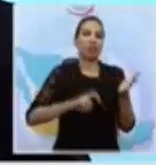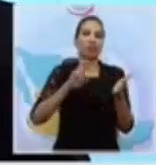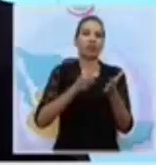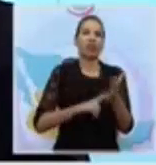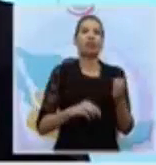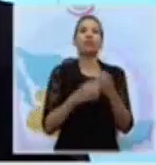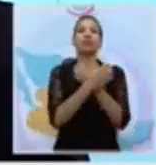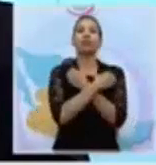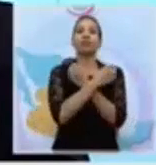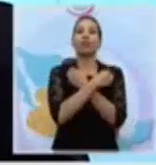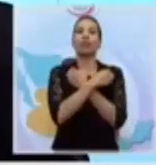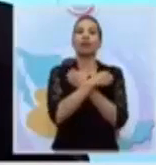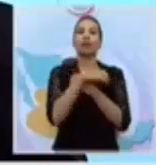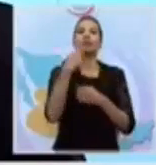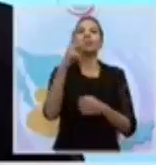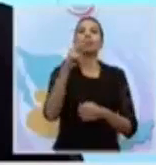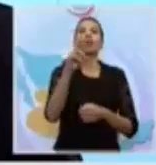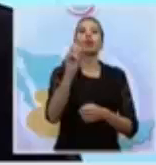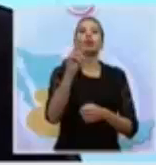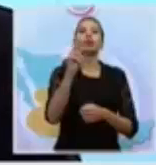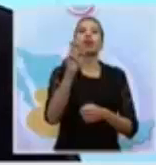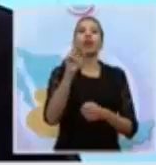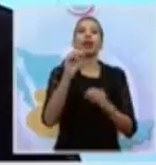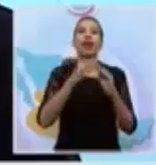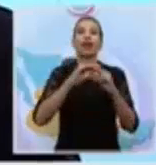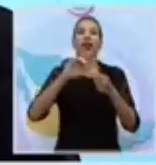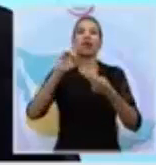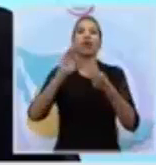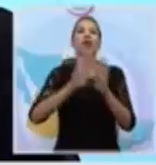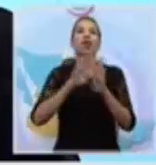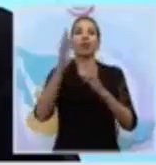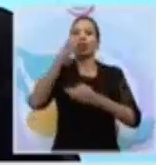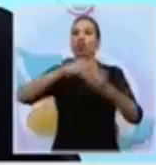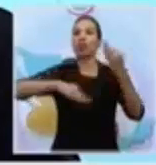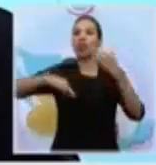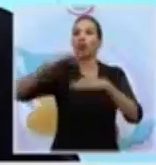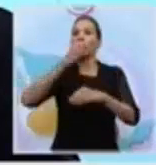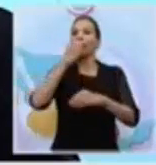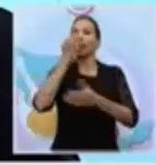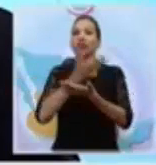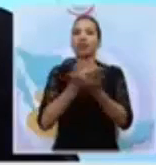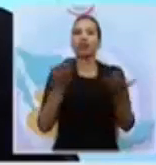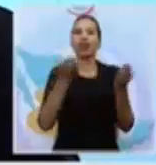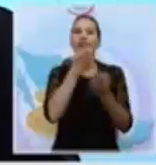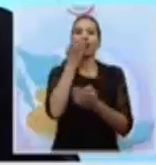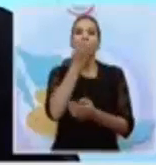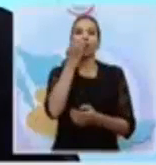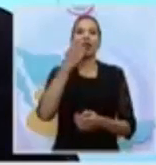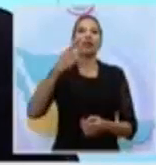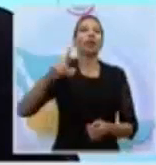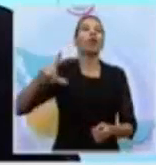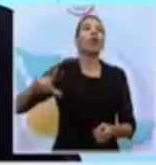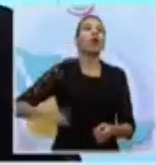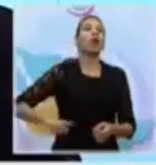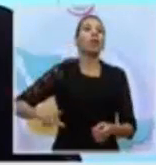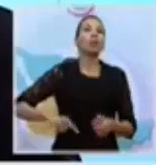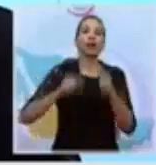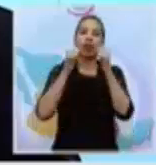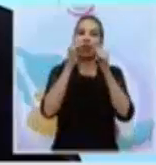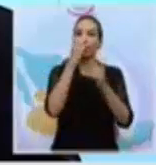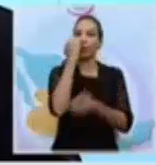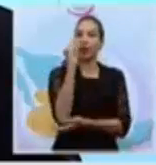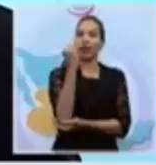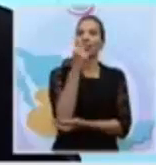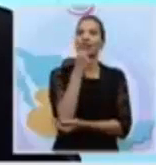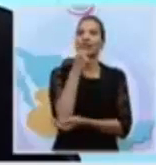beca educativa del Prospera debe universalizarse a todos los estudiantes de escuelas públicas, desde